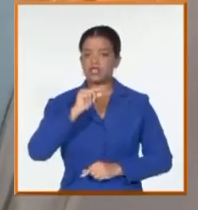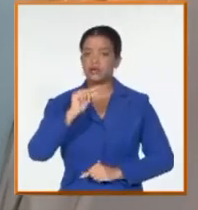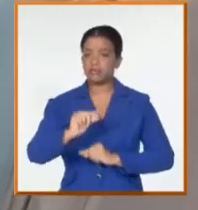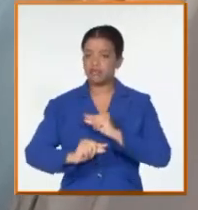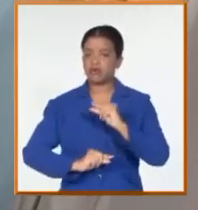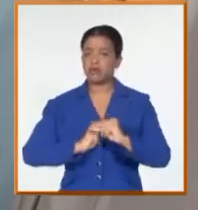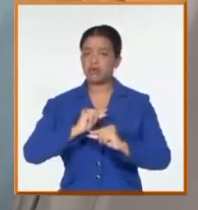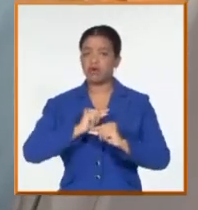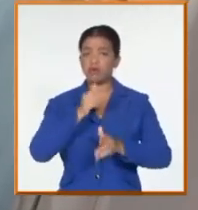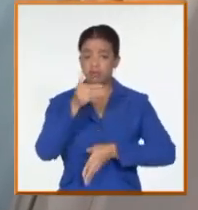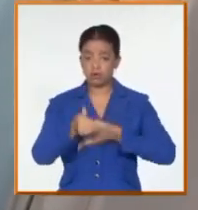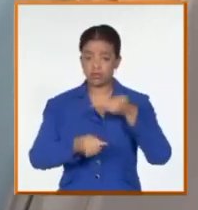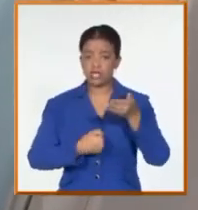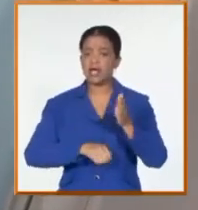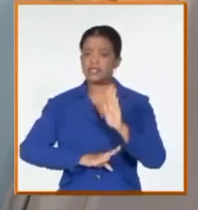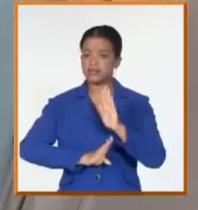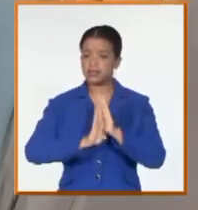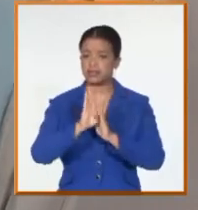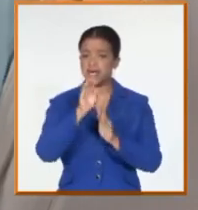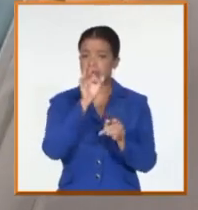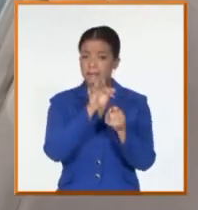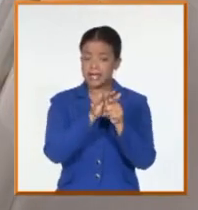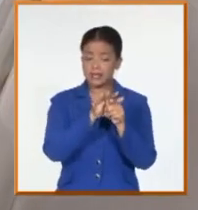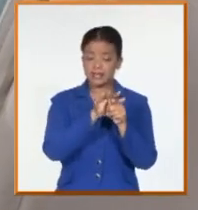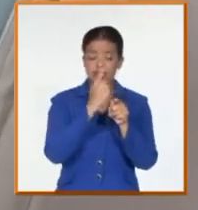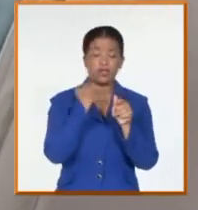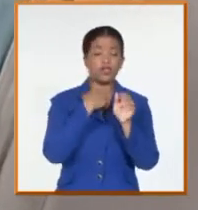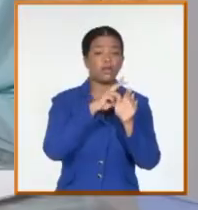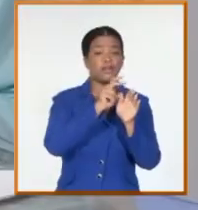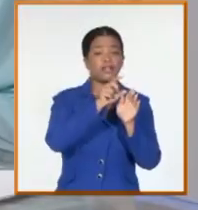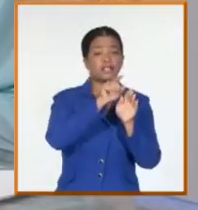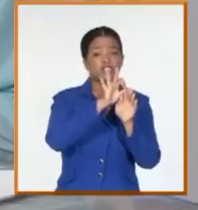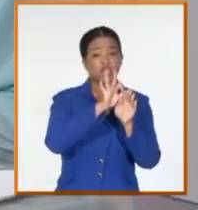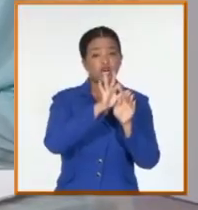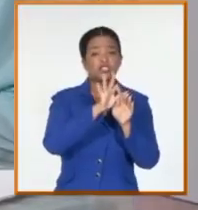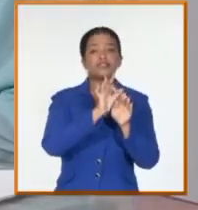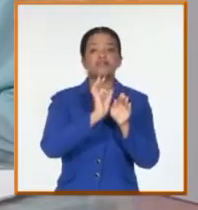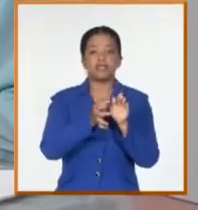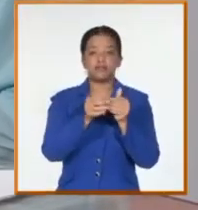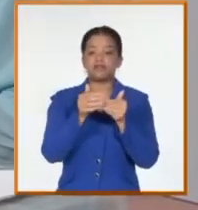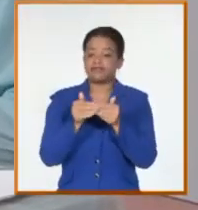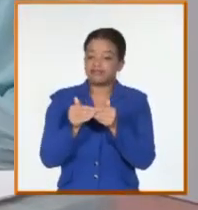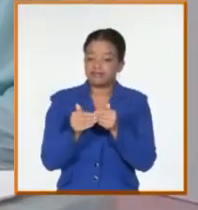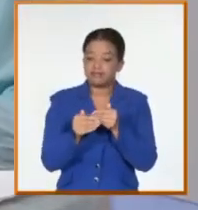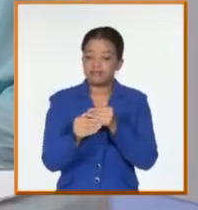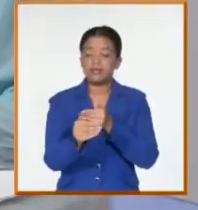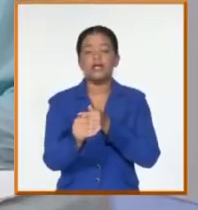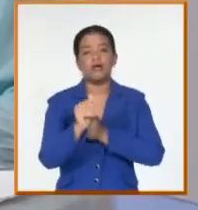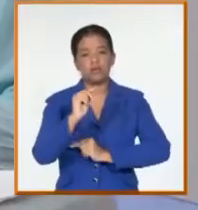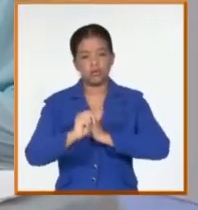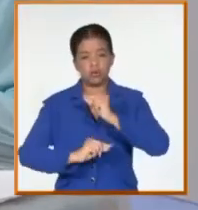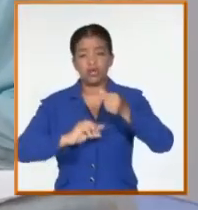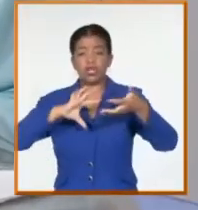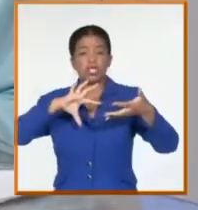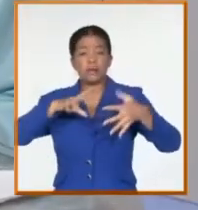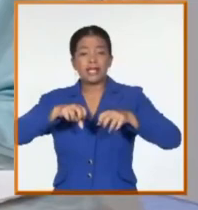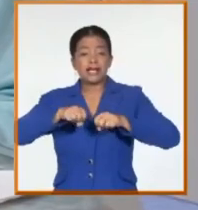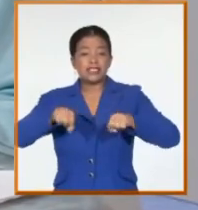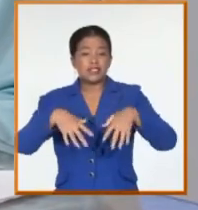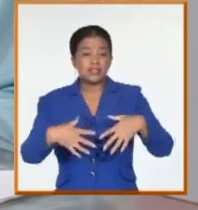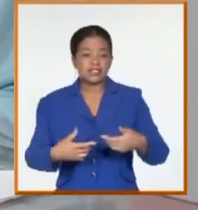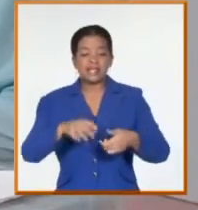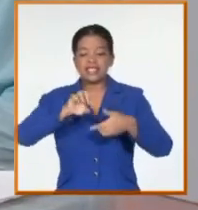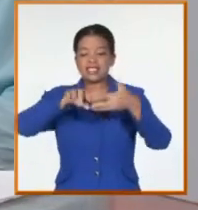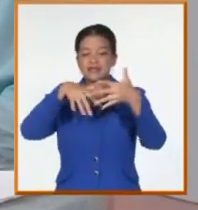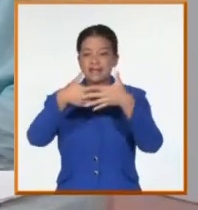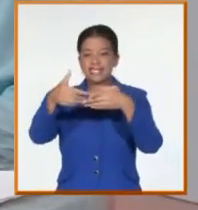todo este proceso de usted decía del 18 y 19 para acá eso ha ido creciendo y donde más complejo tenemos las situaciones a partir de la empresa mixta por